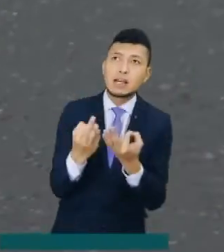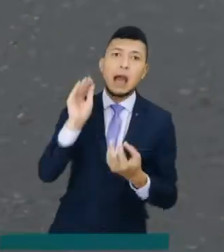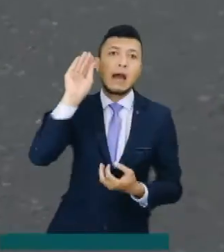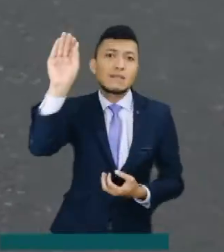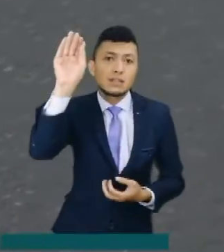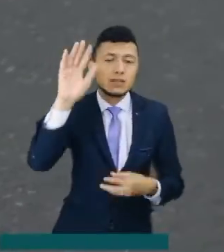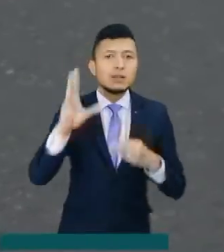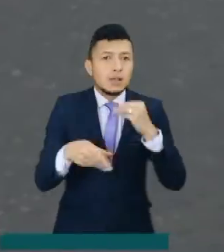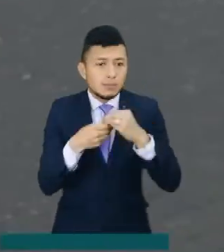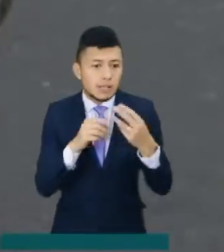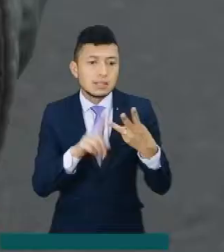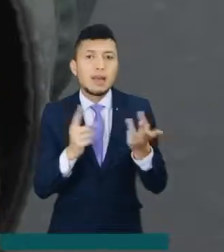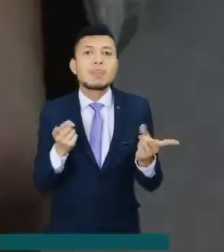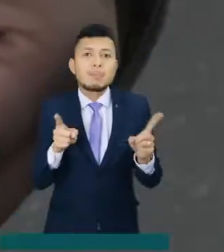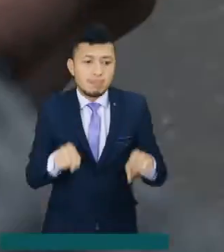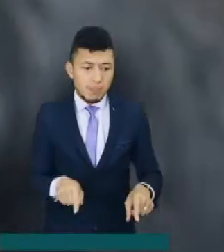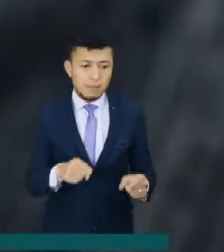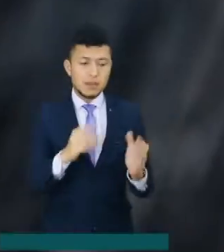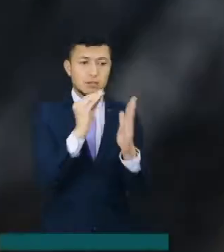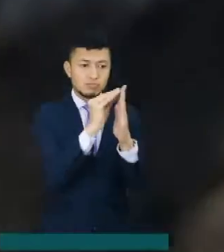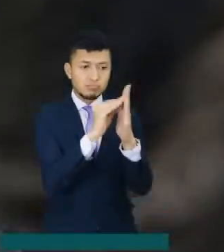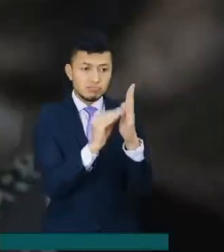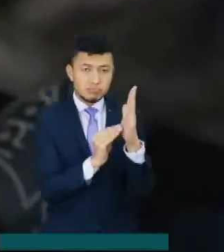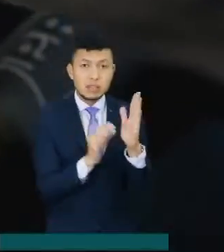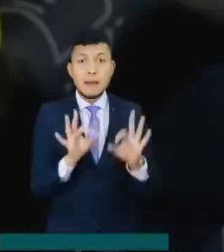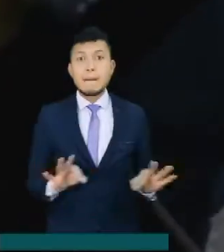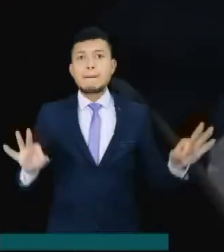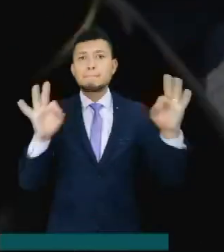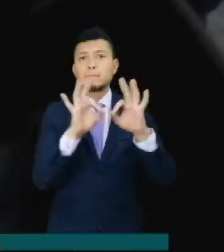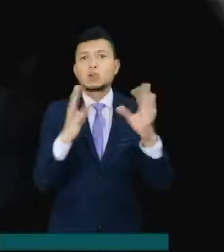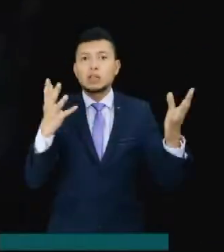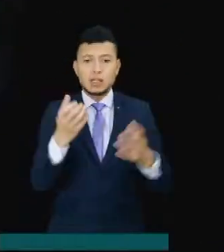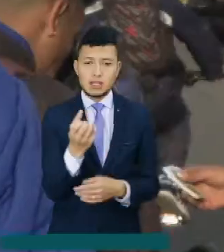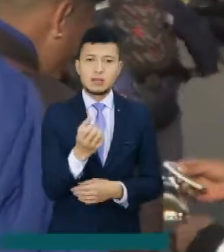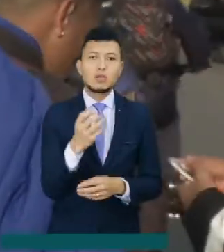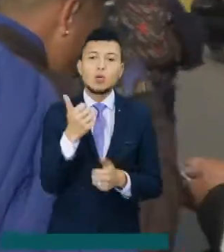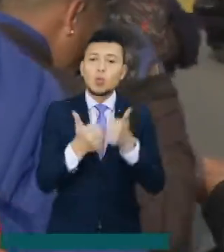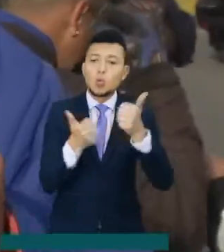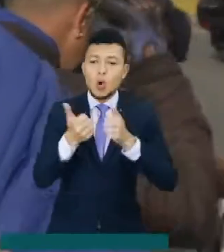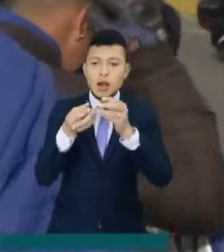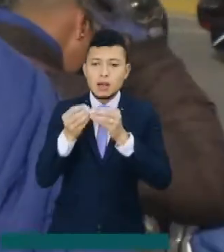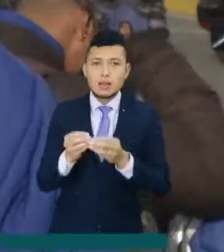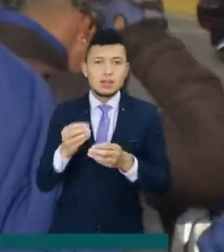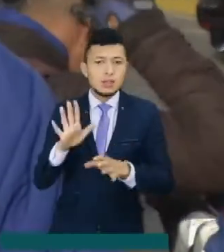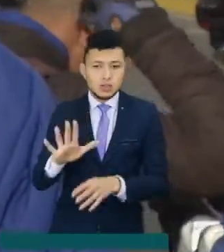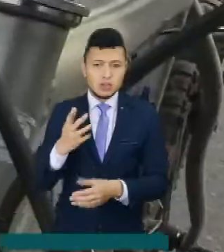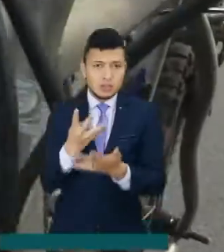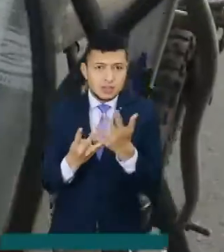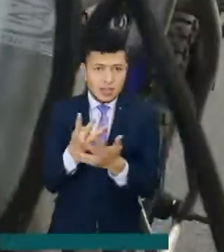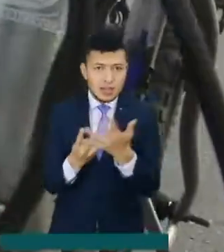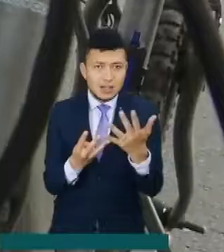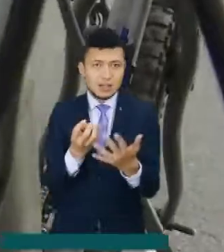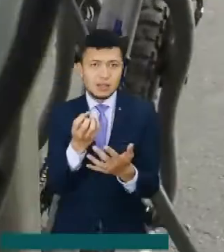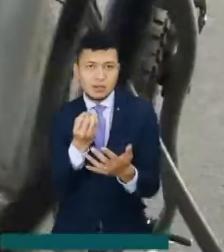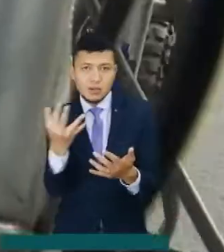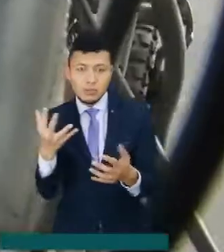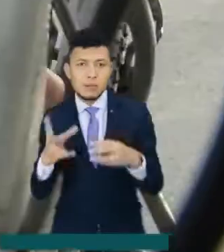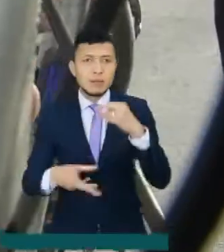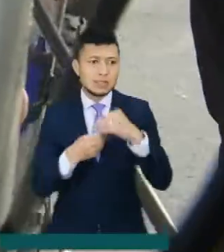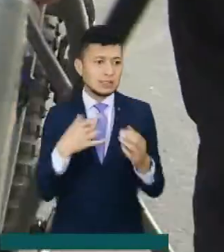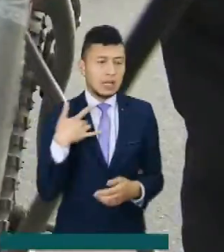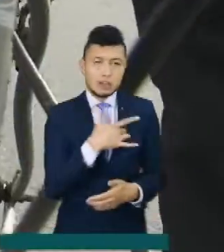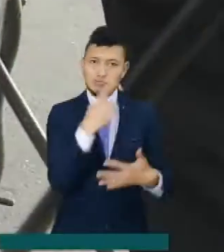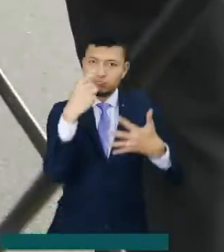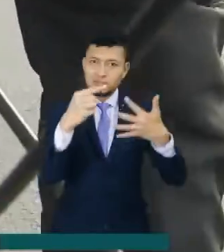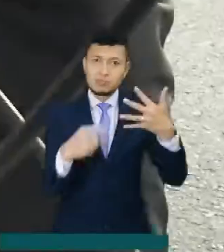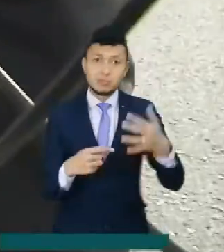familiares, pero además en los datos que va a registrar también van a quedar aspectos importantes como grupo sanguíneo, afectaciones en salud. Los stickers se